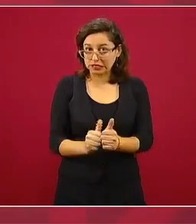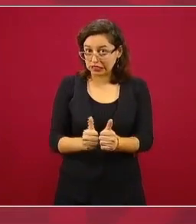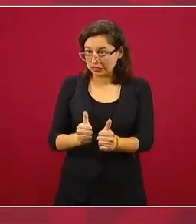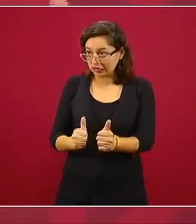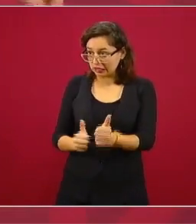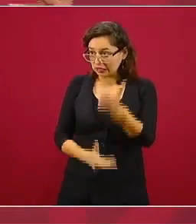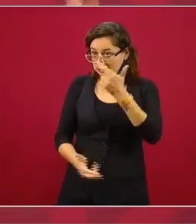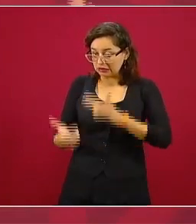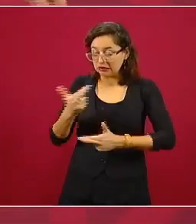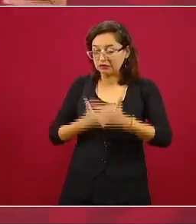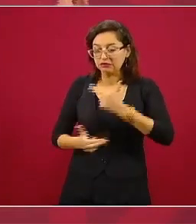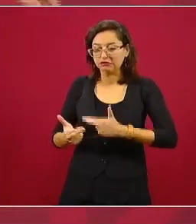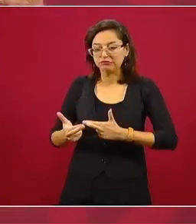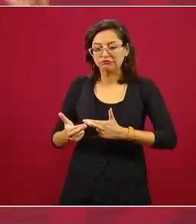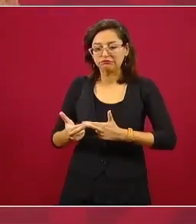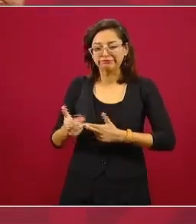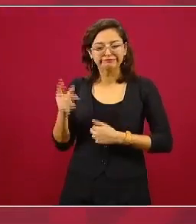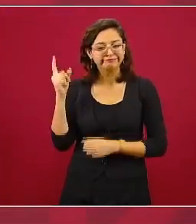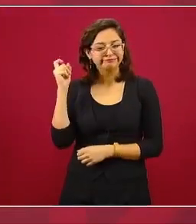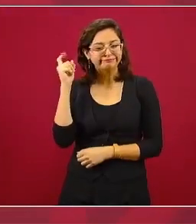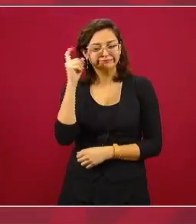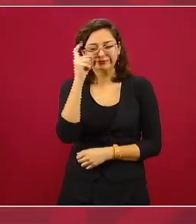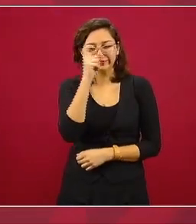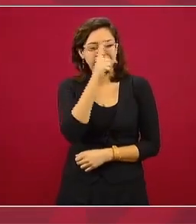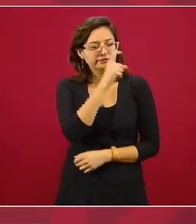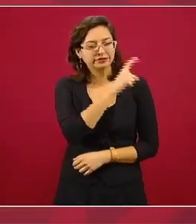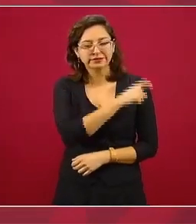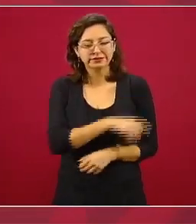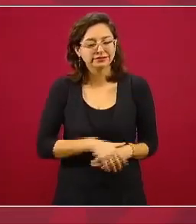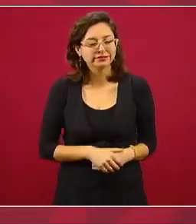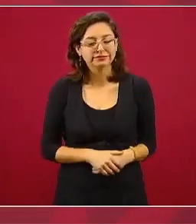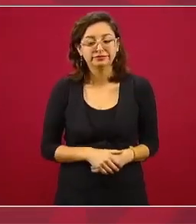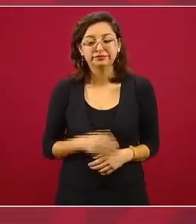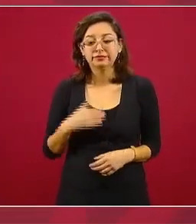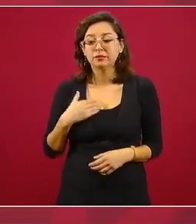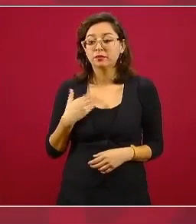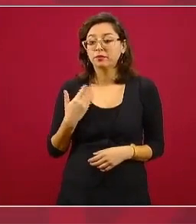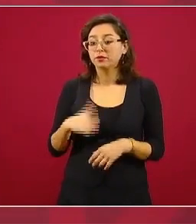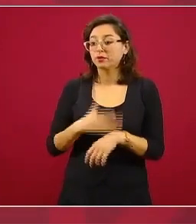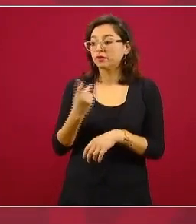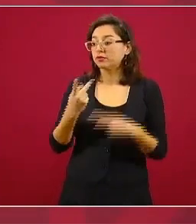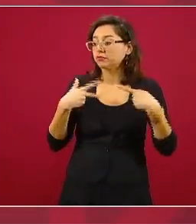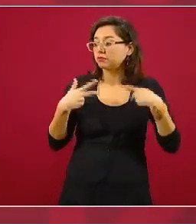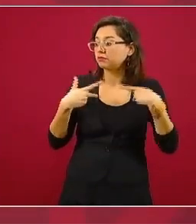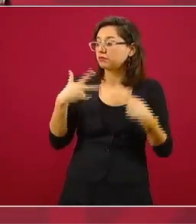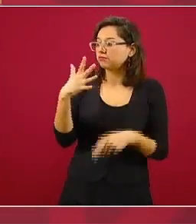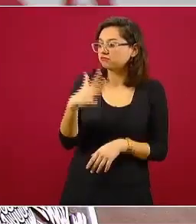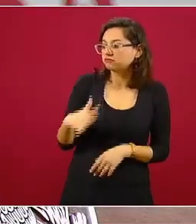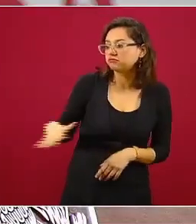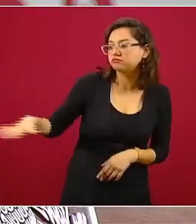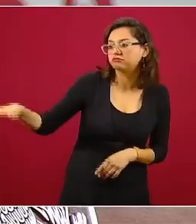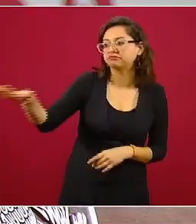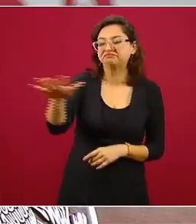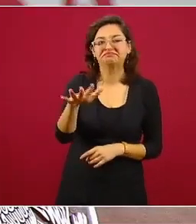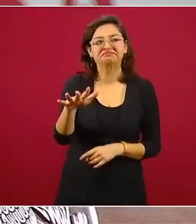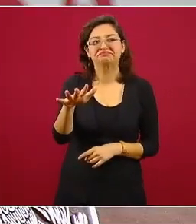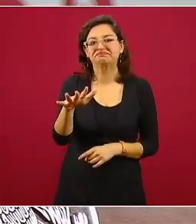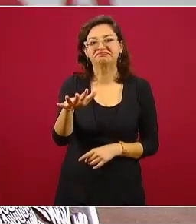Si se va creando una voluntad colectiva dispuesta a hacer valer